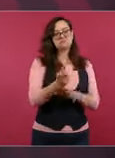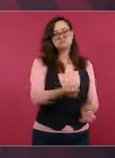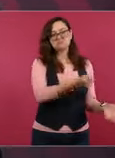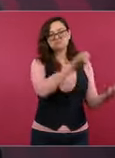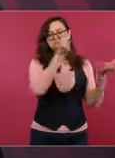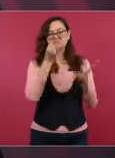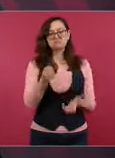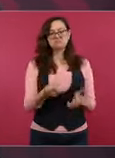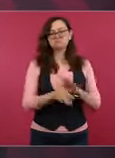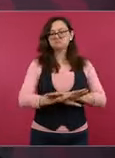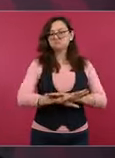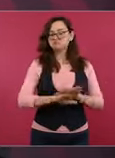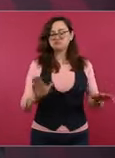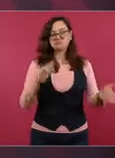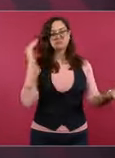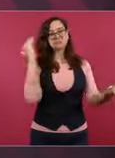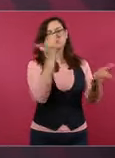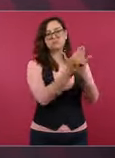o que se instalen